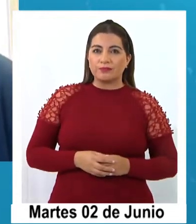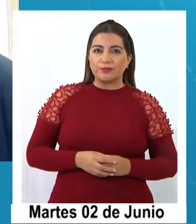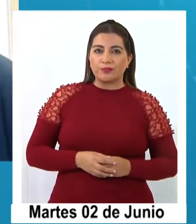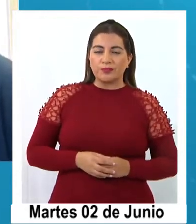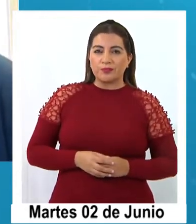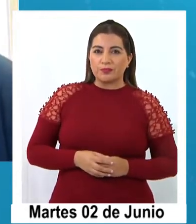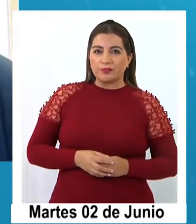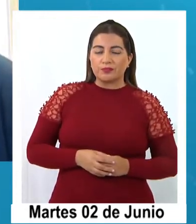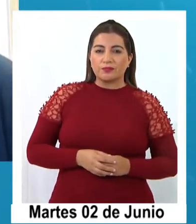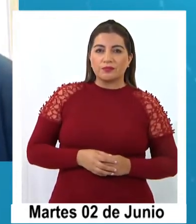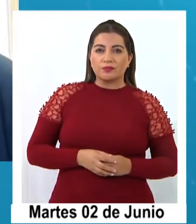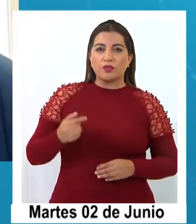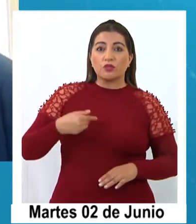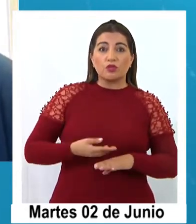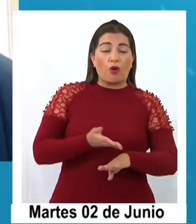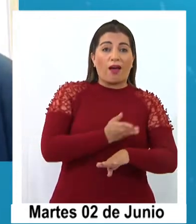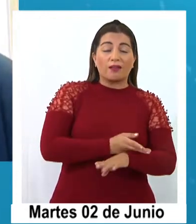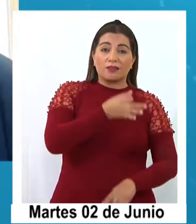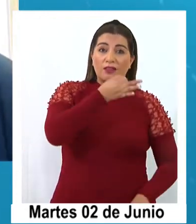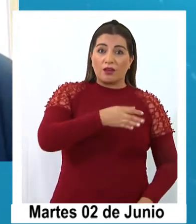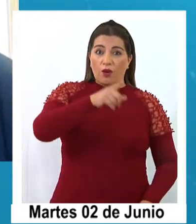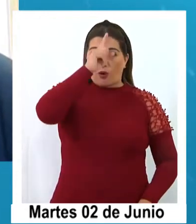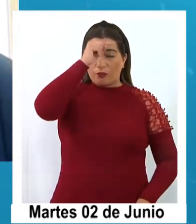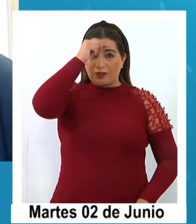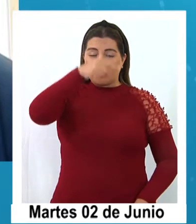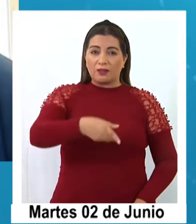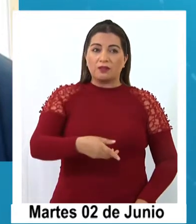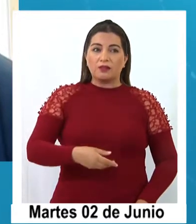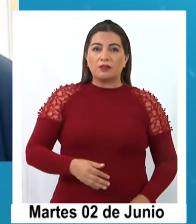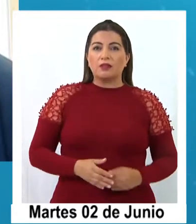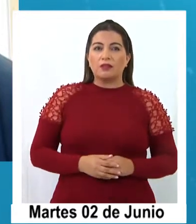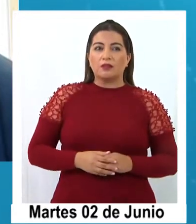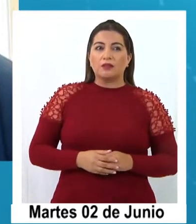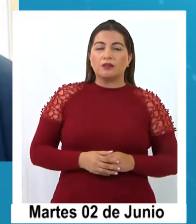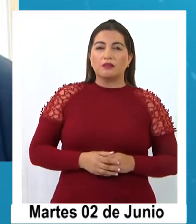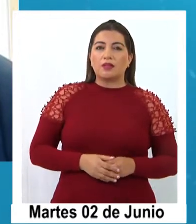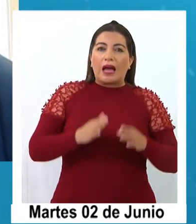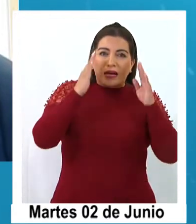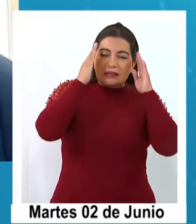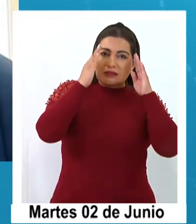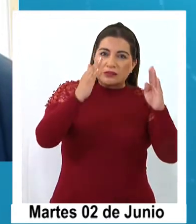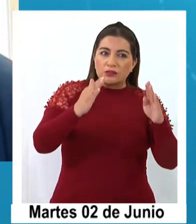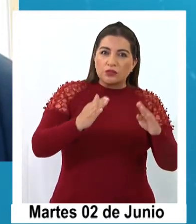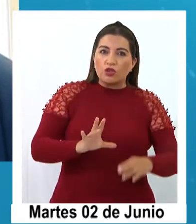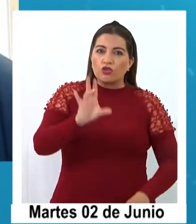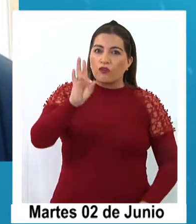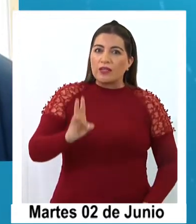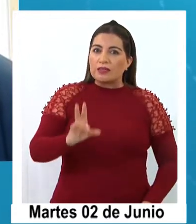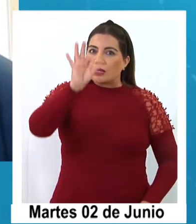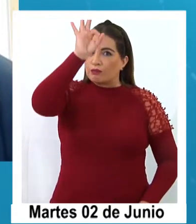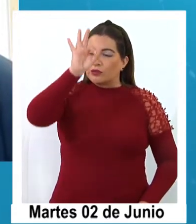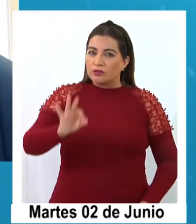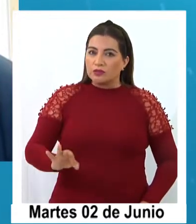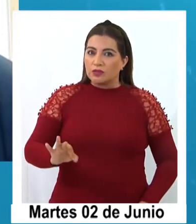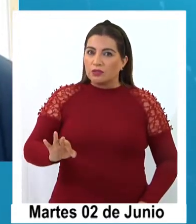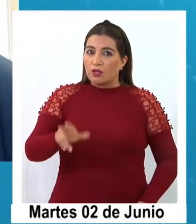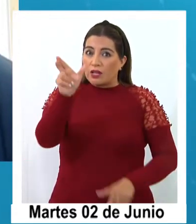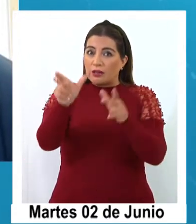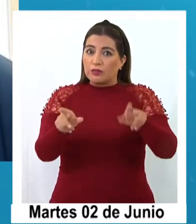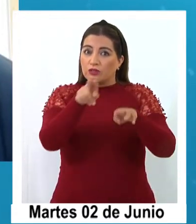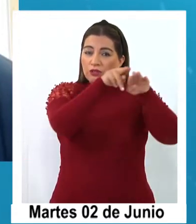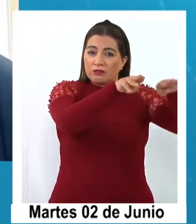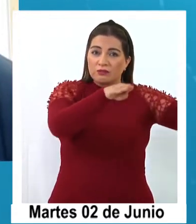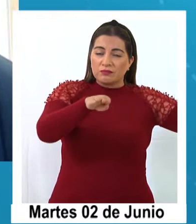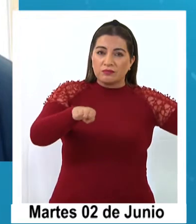Mira, como te decía, este hospital prácticamente estaba atendiendo el noventa por ciento de los ingresos del